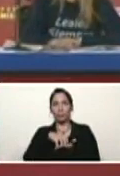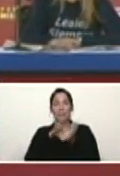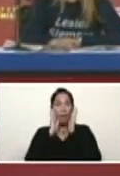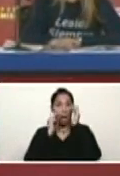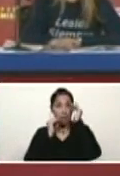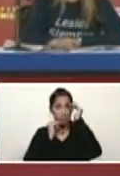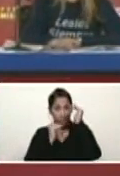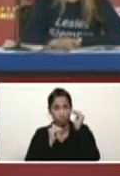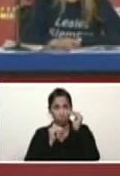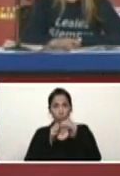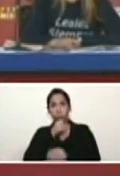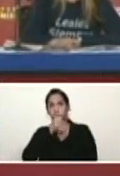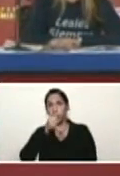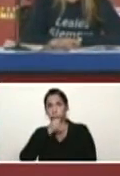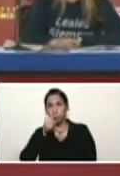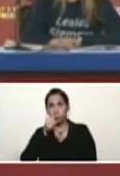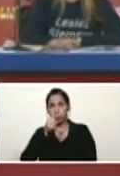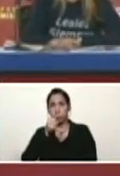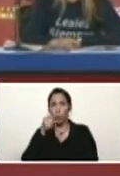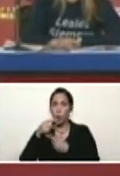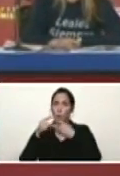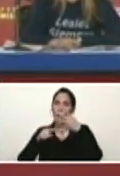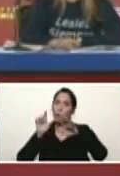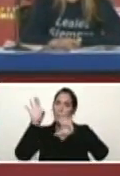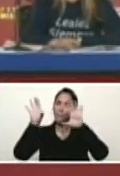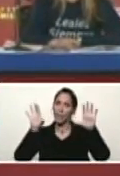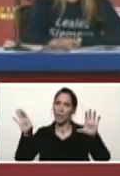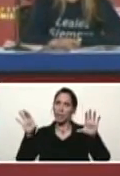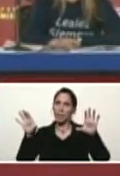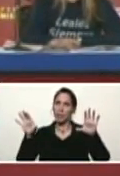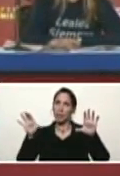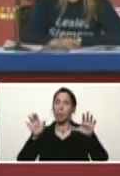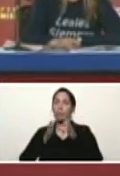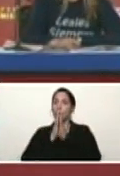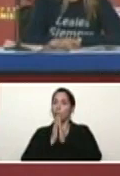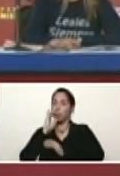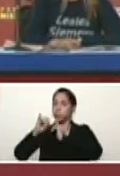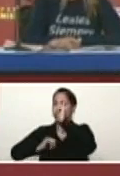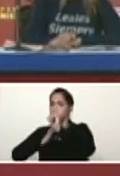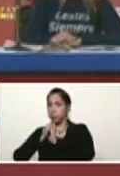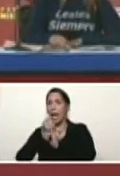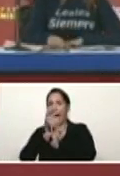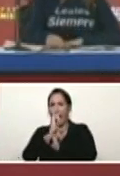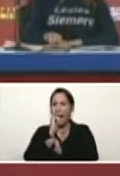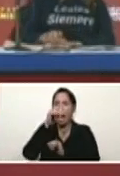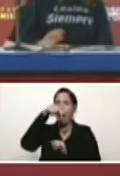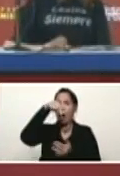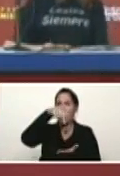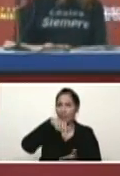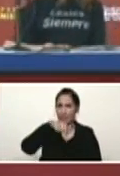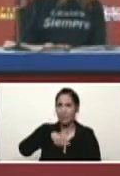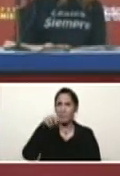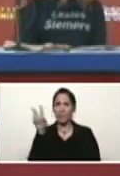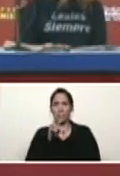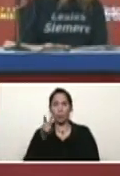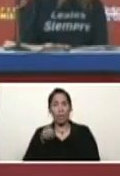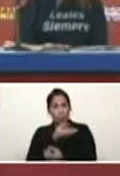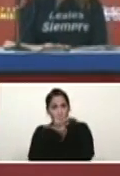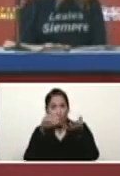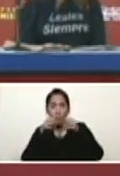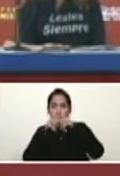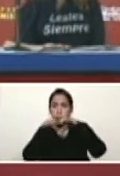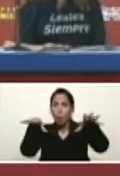Atención, corresponsales extranjeros, medios de comunicación internacionales que están en Venezuela. Ya que ustedes difunden